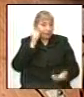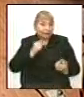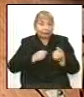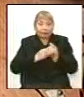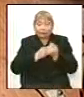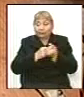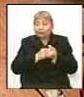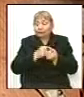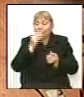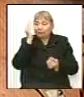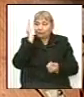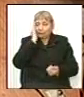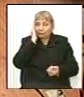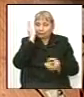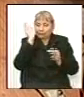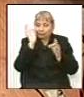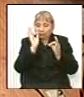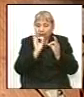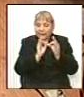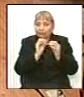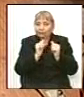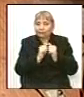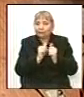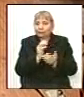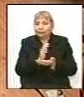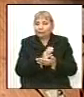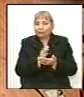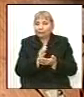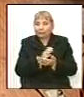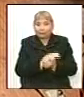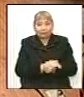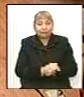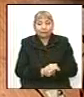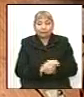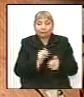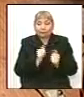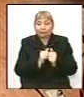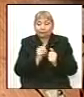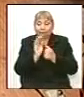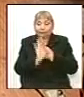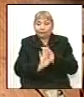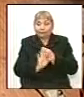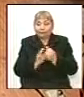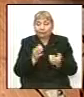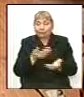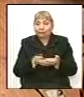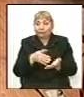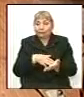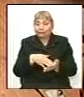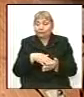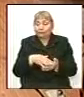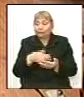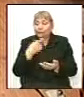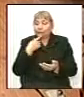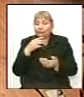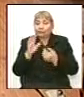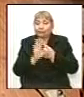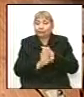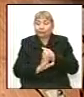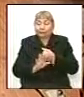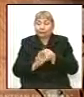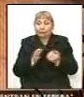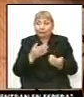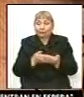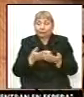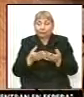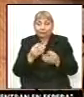sostenible, sabemos que es perfectamente compatible la inversión económica con la protección de los ecosistemas frágiles. Estamos protegiendo los derechos de los